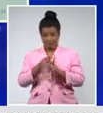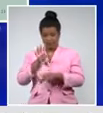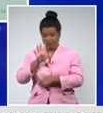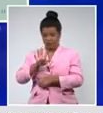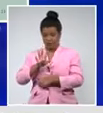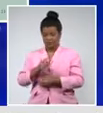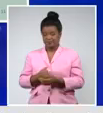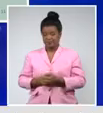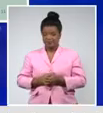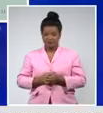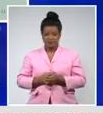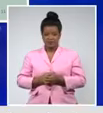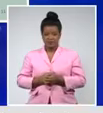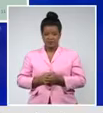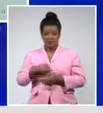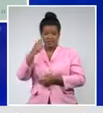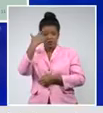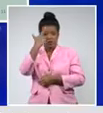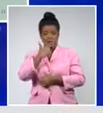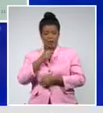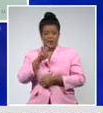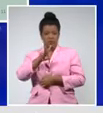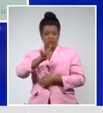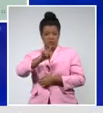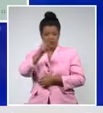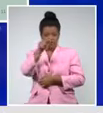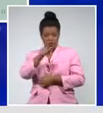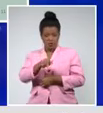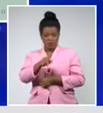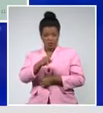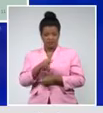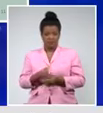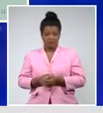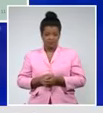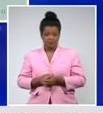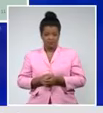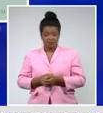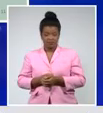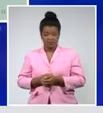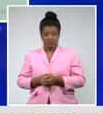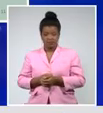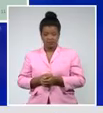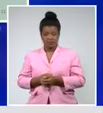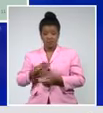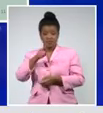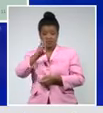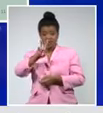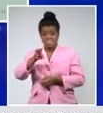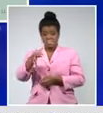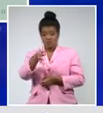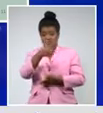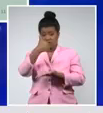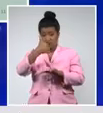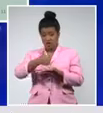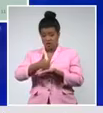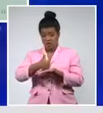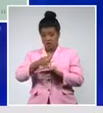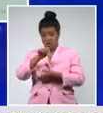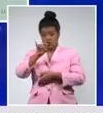se confirman 29 casos autóctonos, 13 en el municipio Cabecera, 9 en